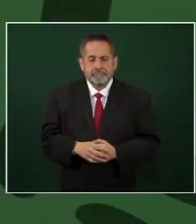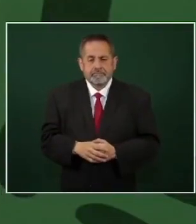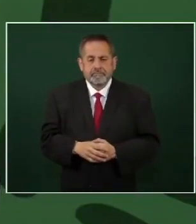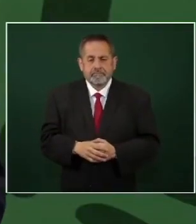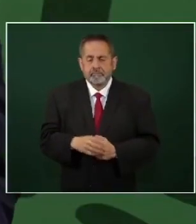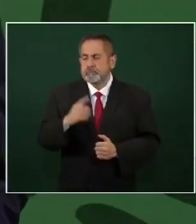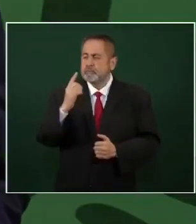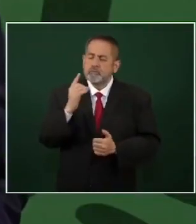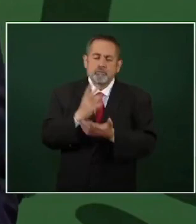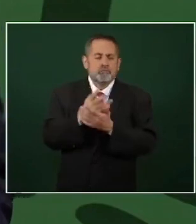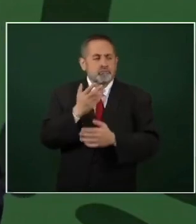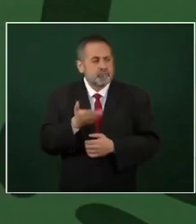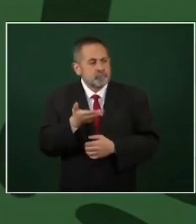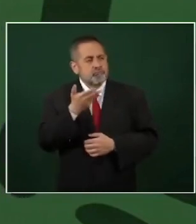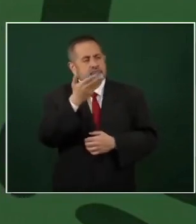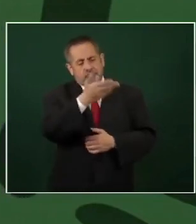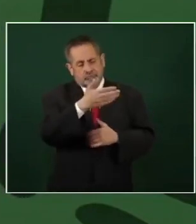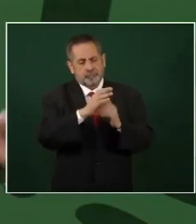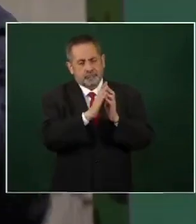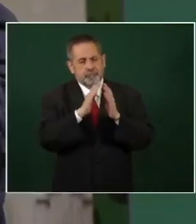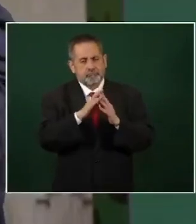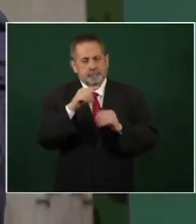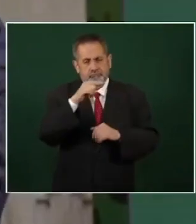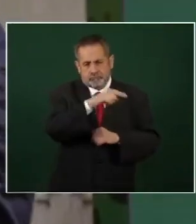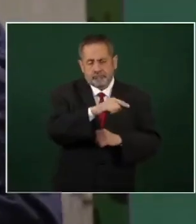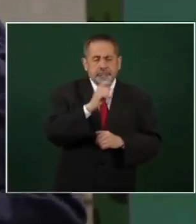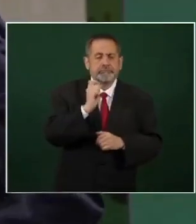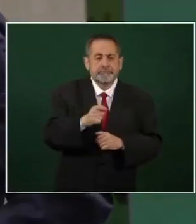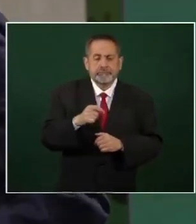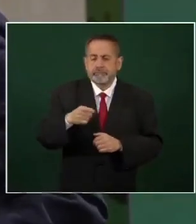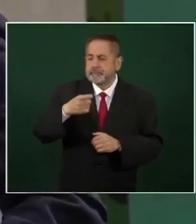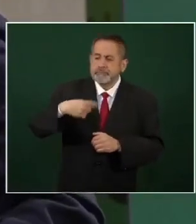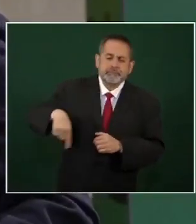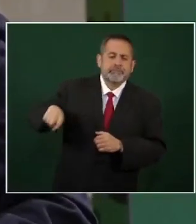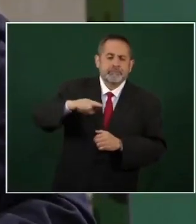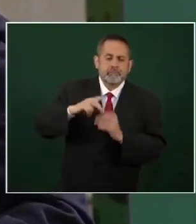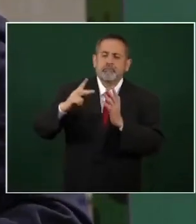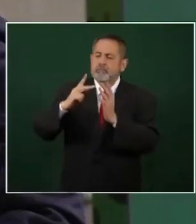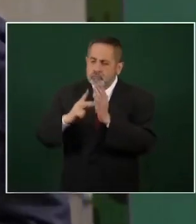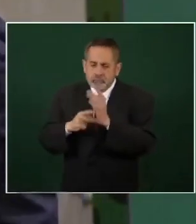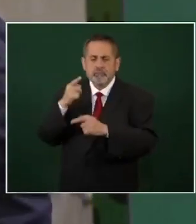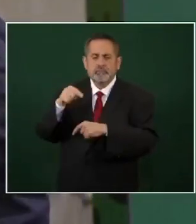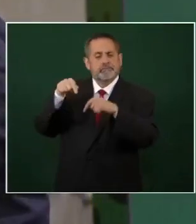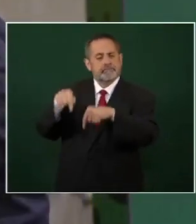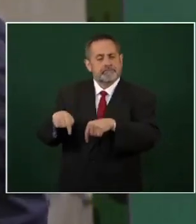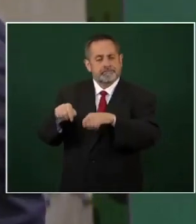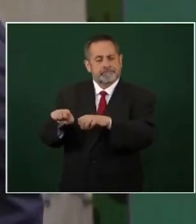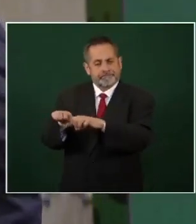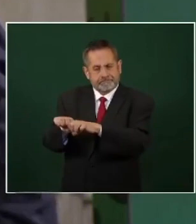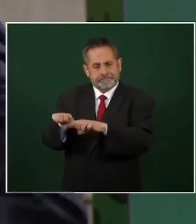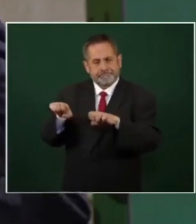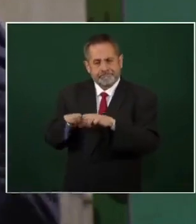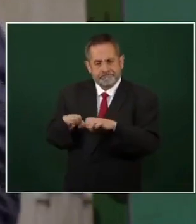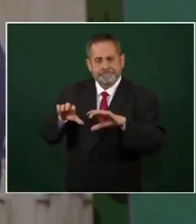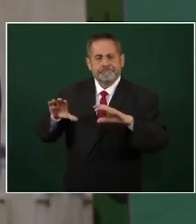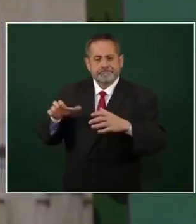lo único que le pedimos es que tengamos de nuevo un equipo